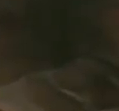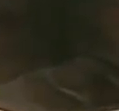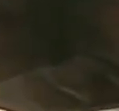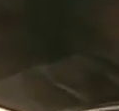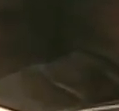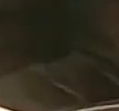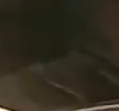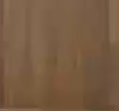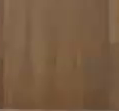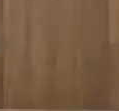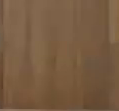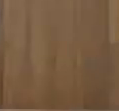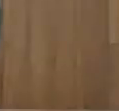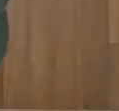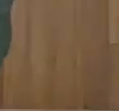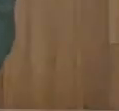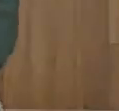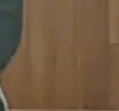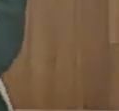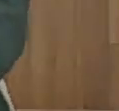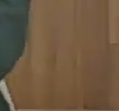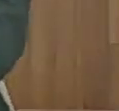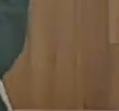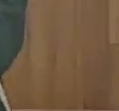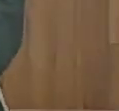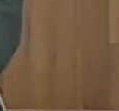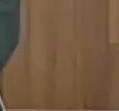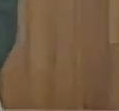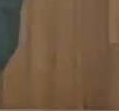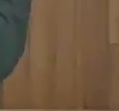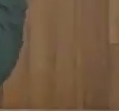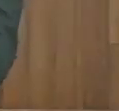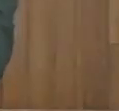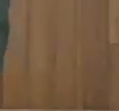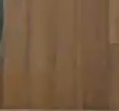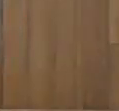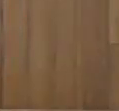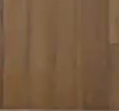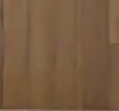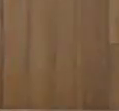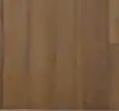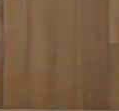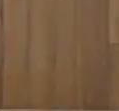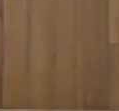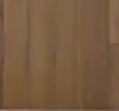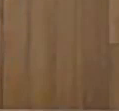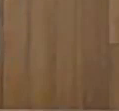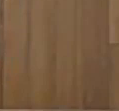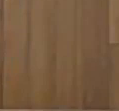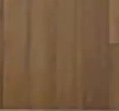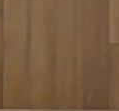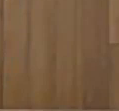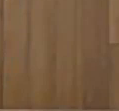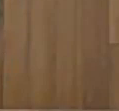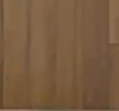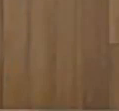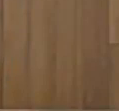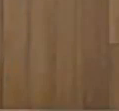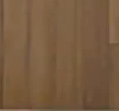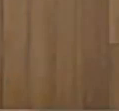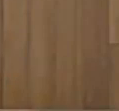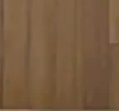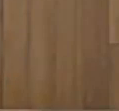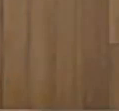Napoleón y su jefe Pablo Morillo fueron derrotados por los llaneros y las llaneras de esta